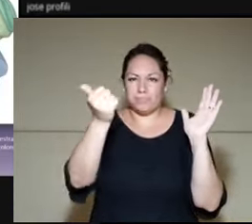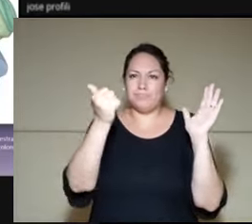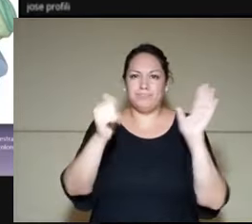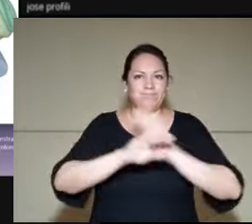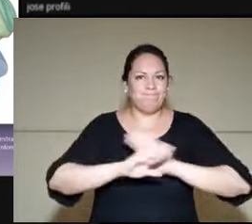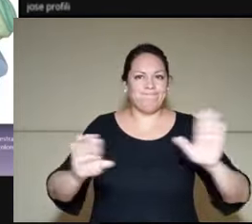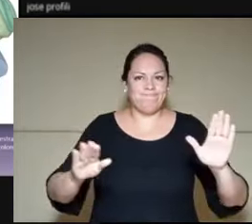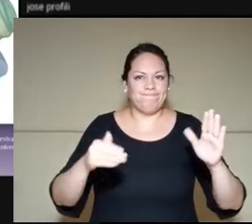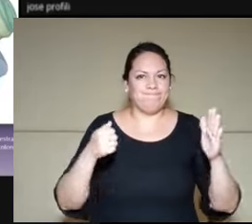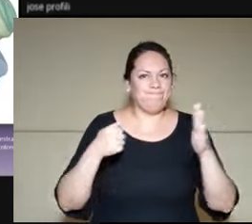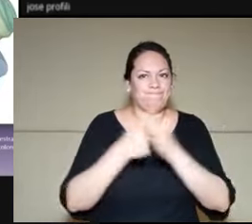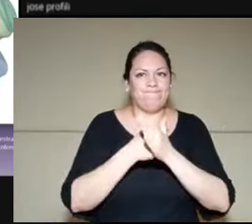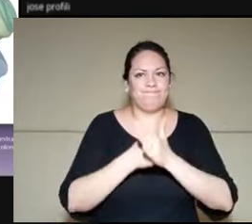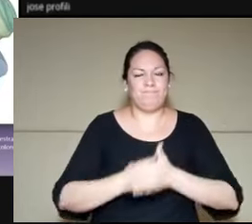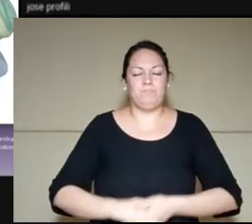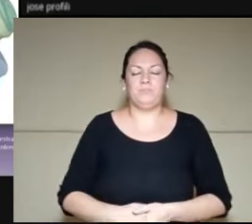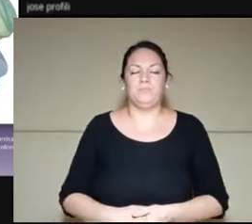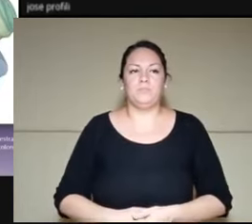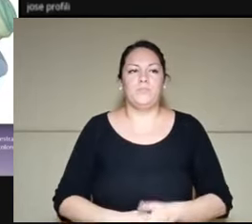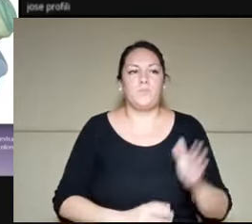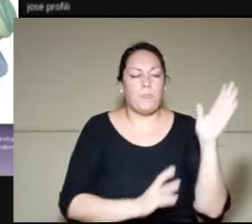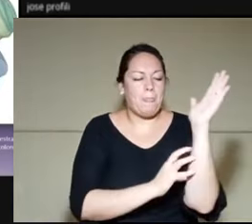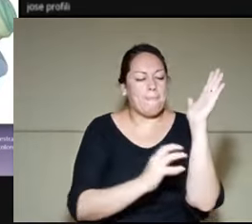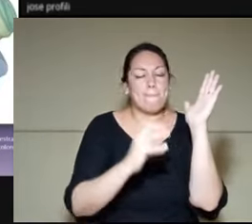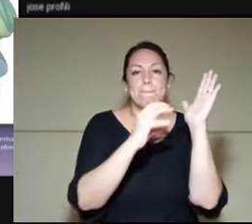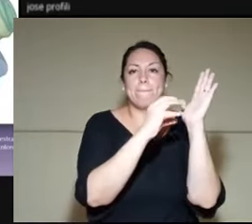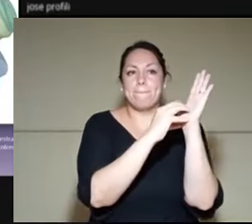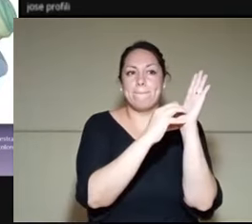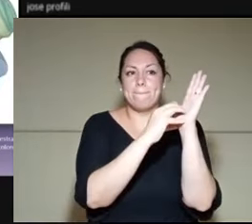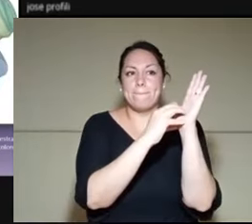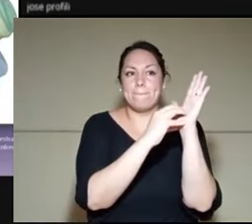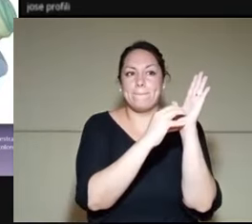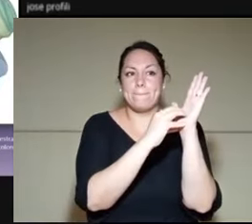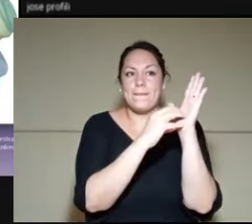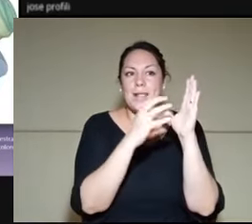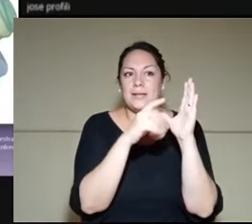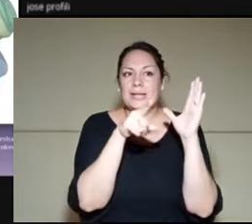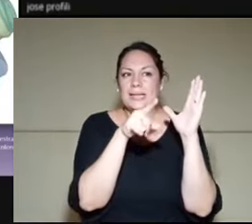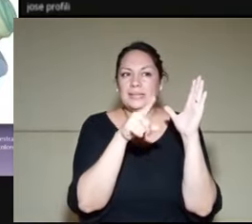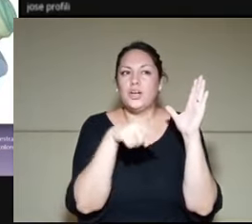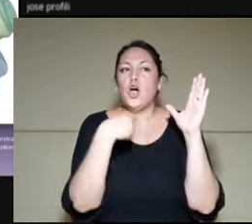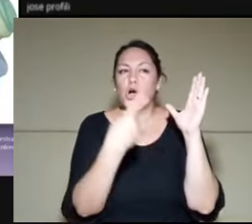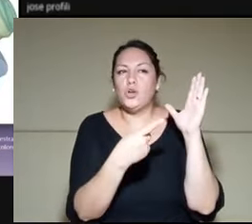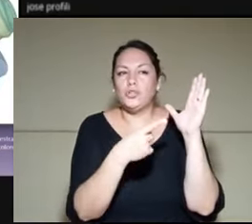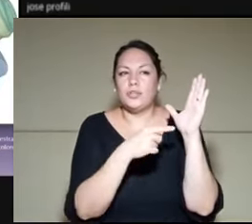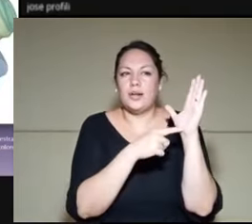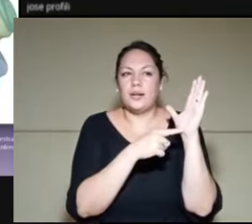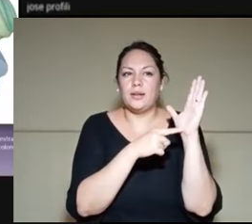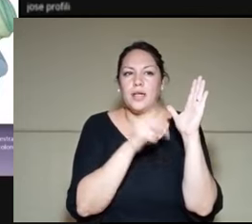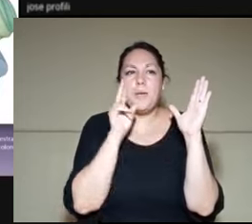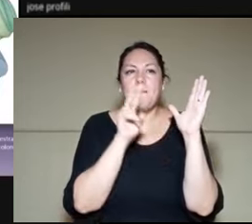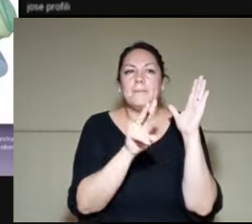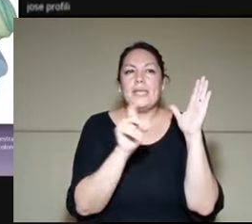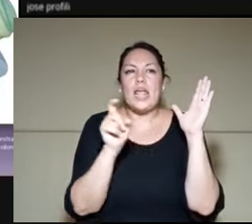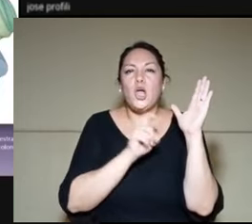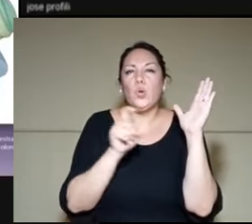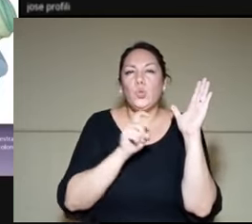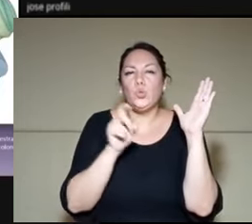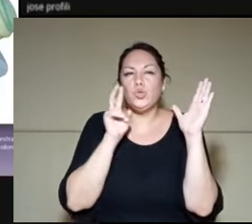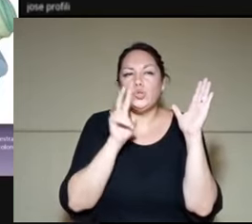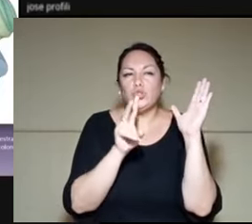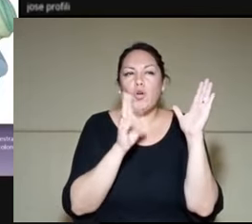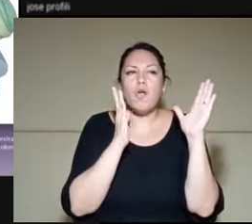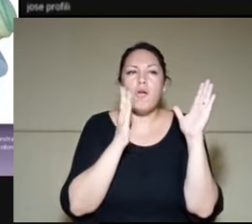inmediatamente. Bulbo raquídeo. Después del bulbo tenemos esta estructura ancha.